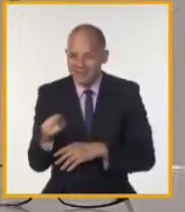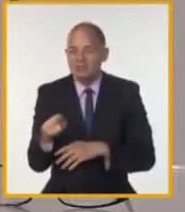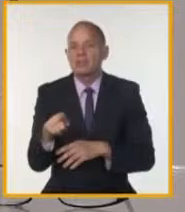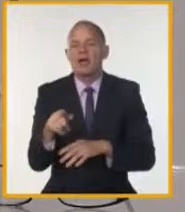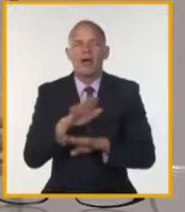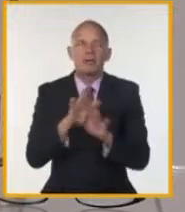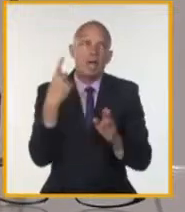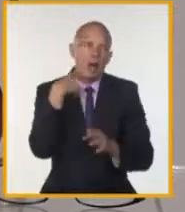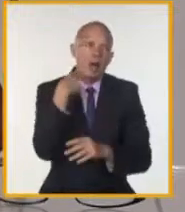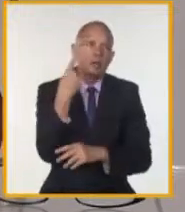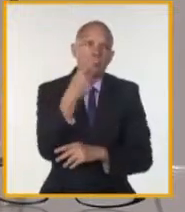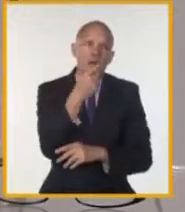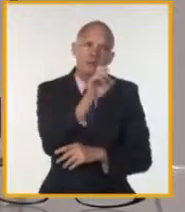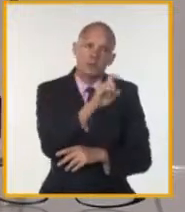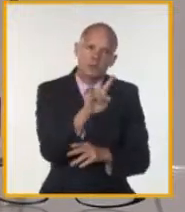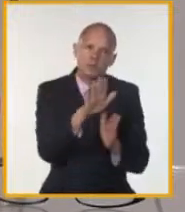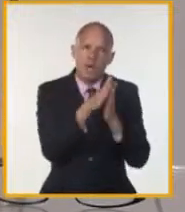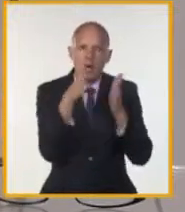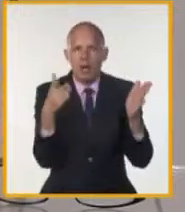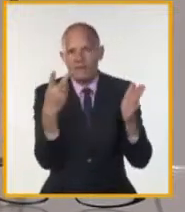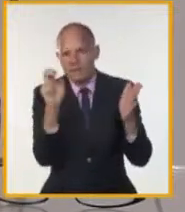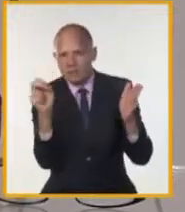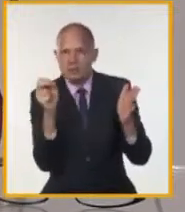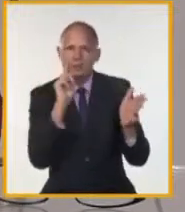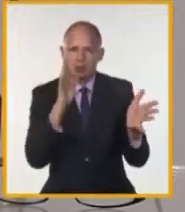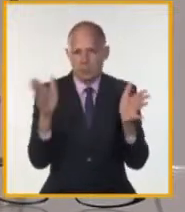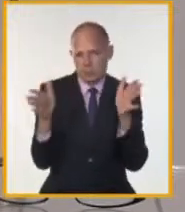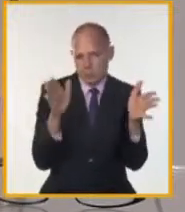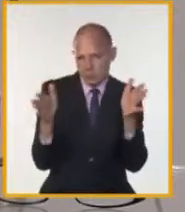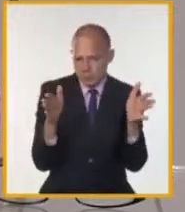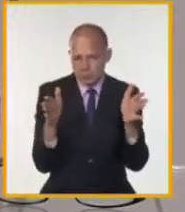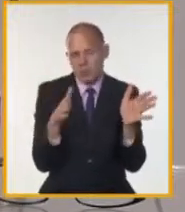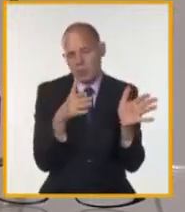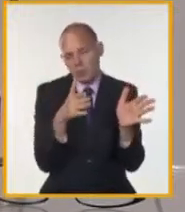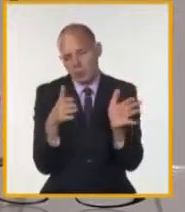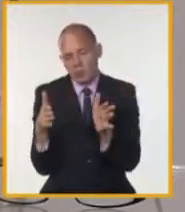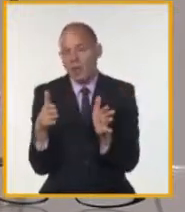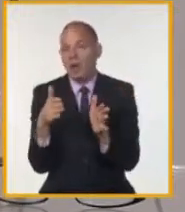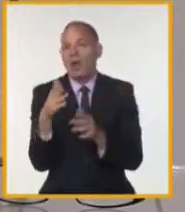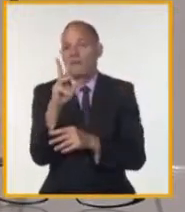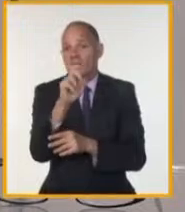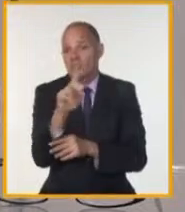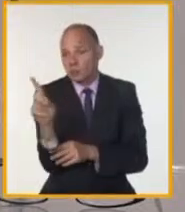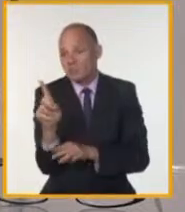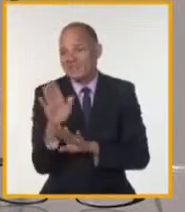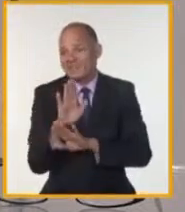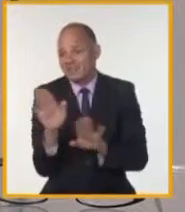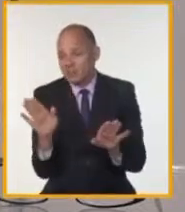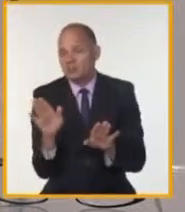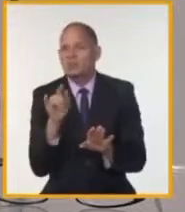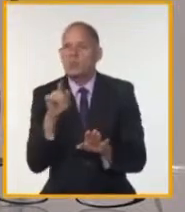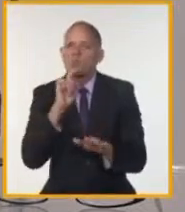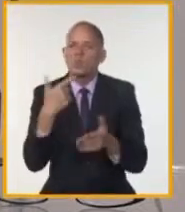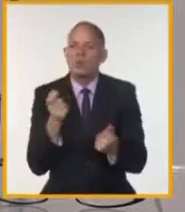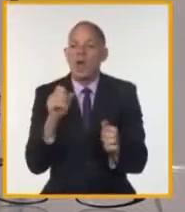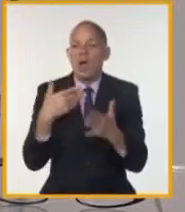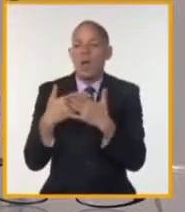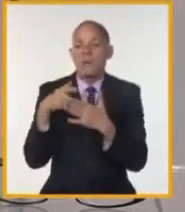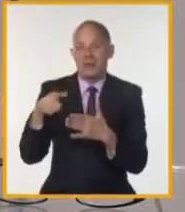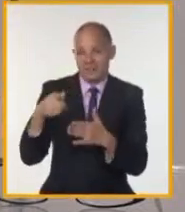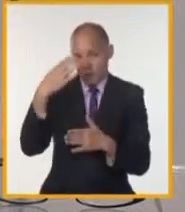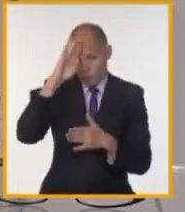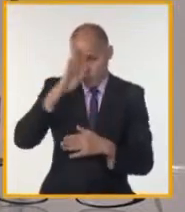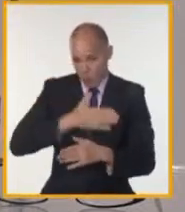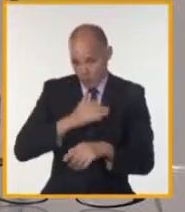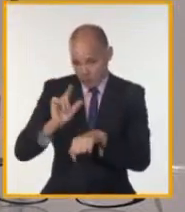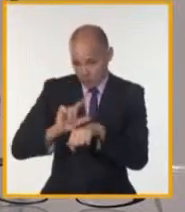ya se complejiza con dos servicios. 2021 se decide el servicio de la empresa de Cuba Taxi, que era la otra